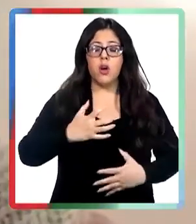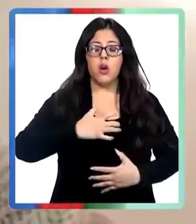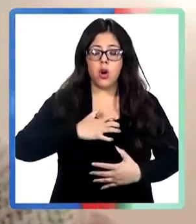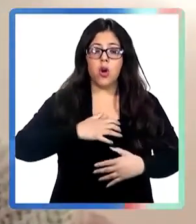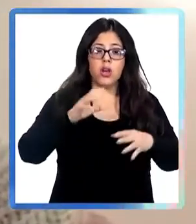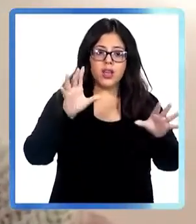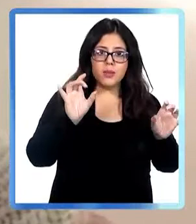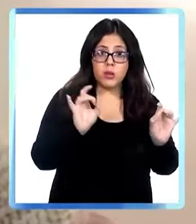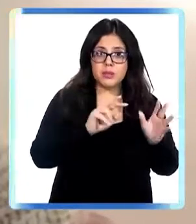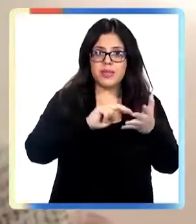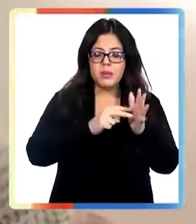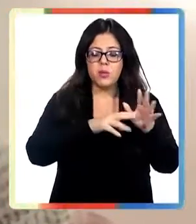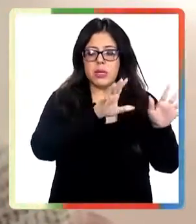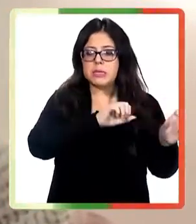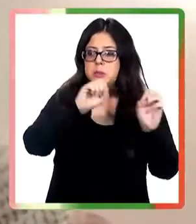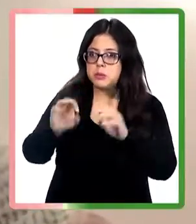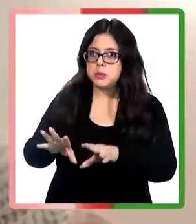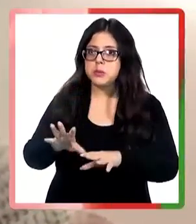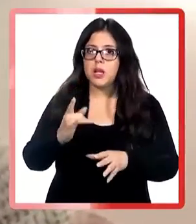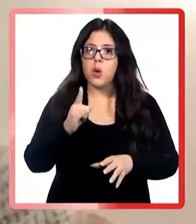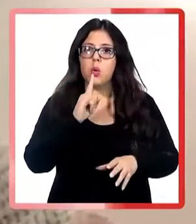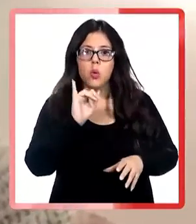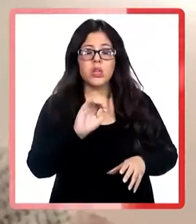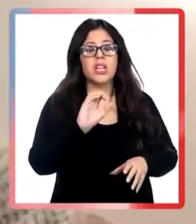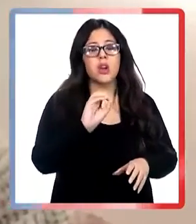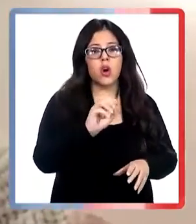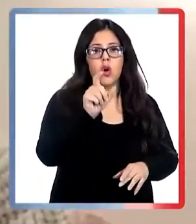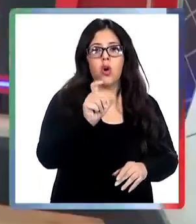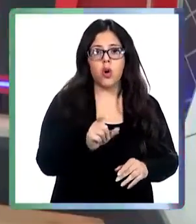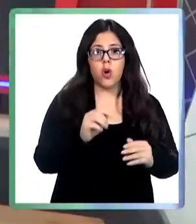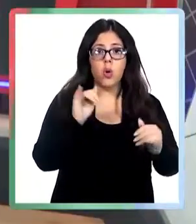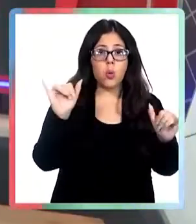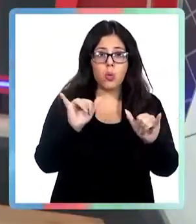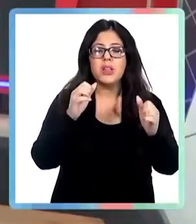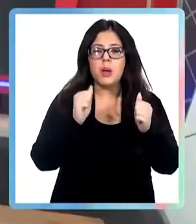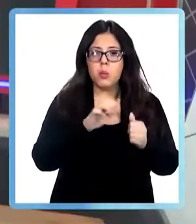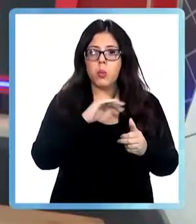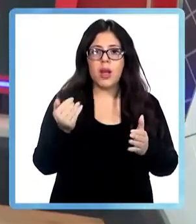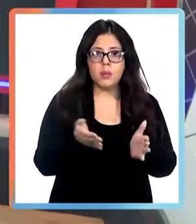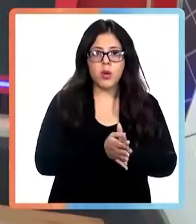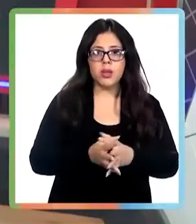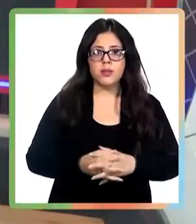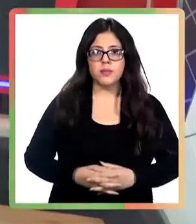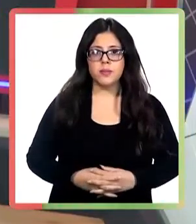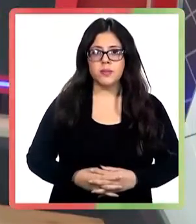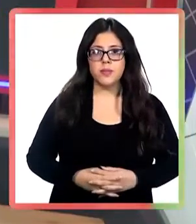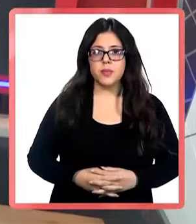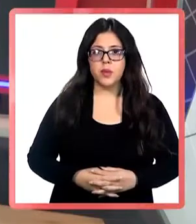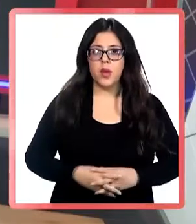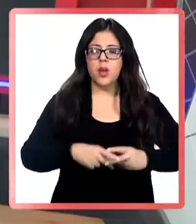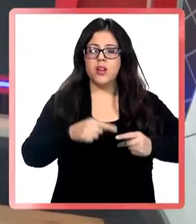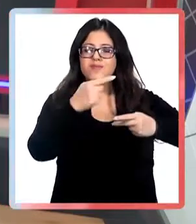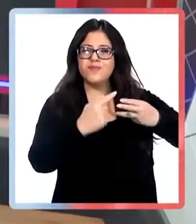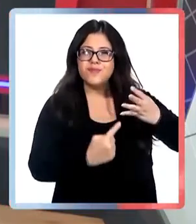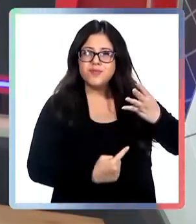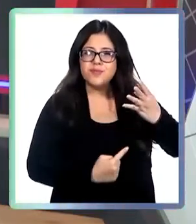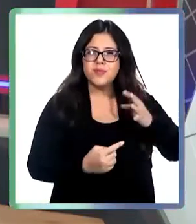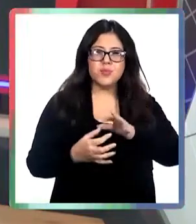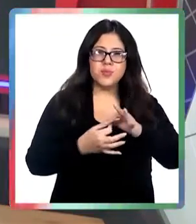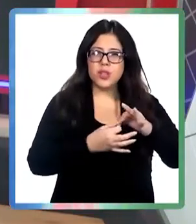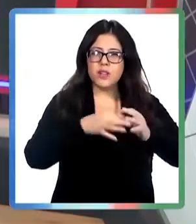terapia intensiva o incluso el paciente podría fallecer. Doctora, ¿cuáles son las principales fuentes de infección de esta